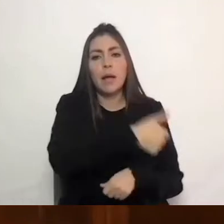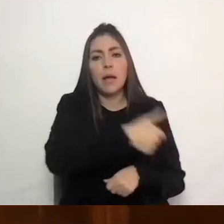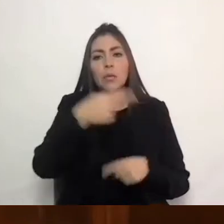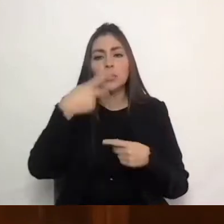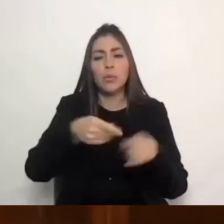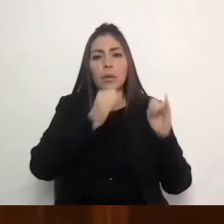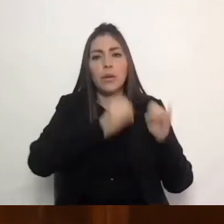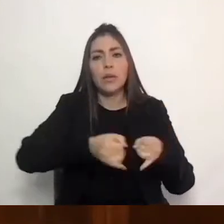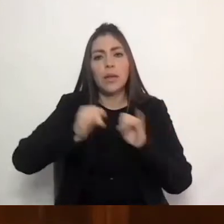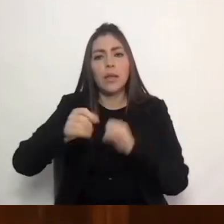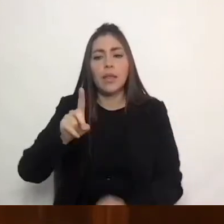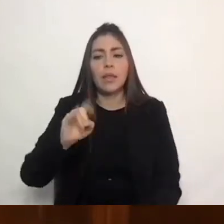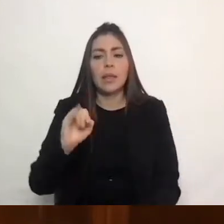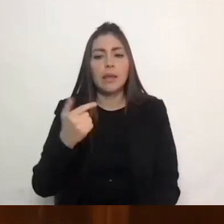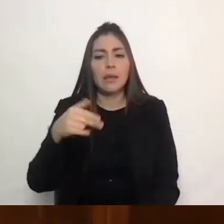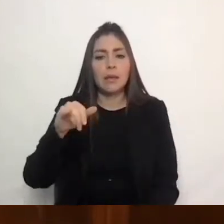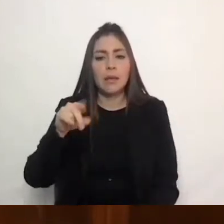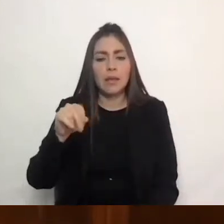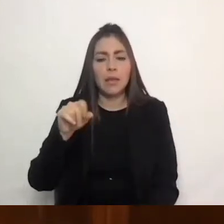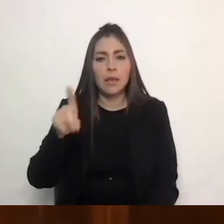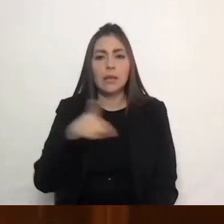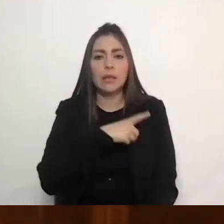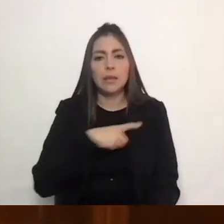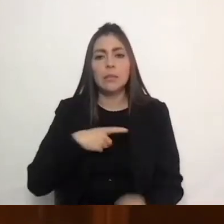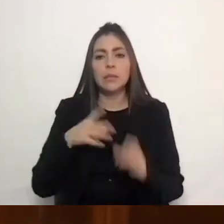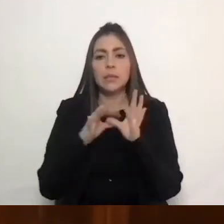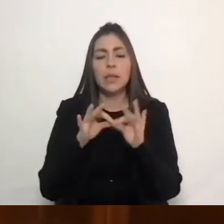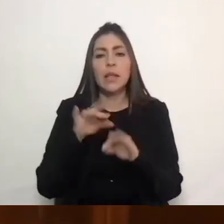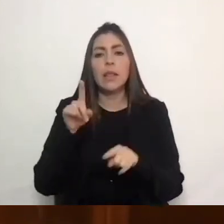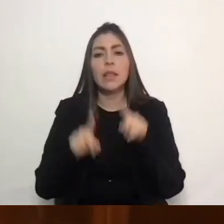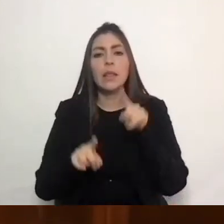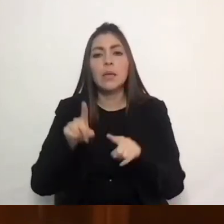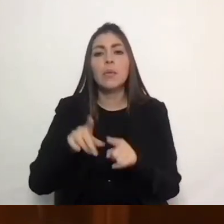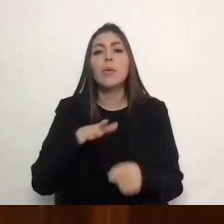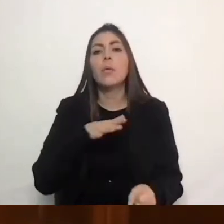deben interpretarse según los principios de la